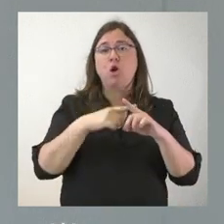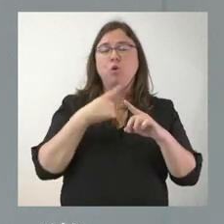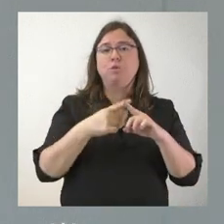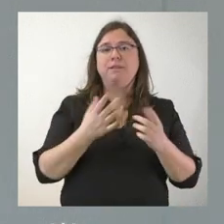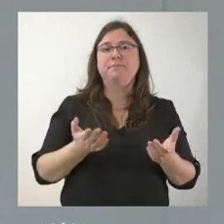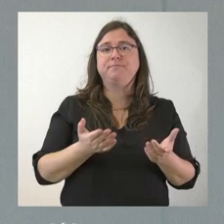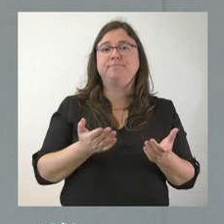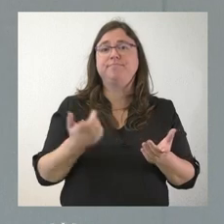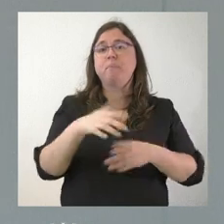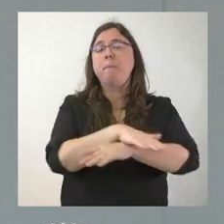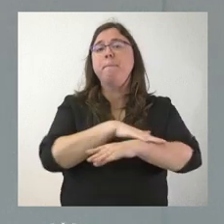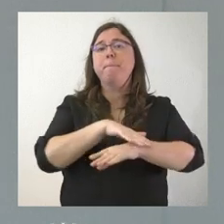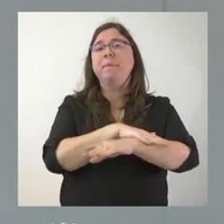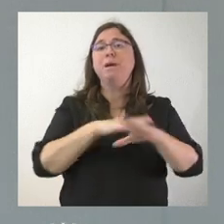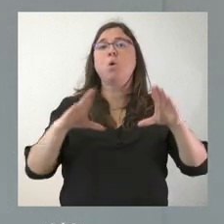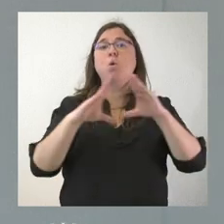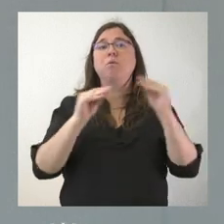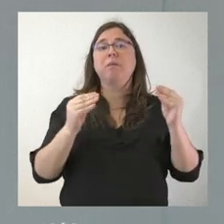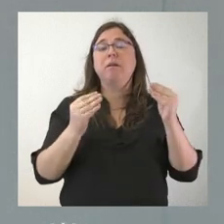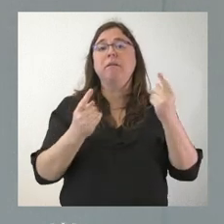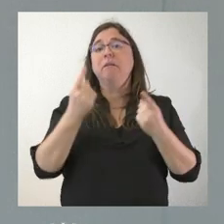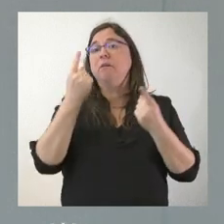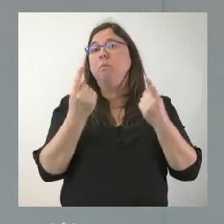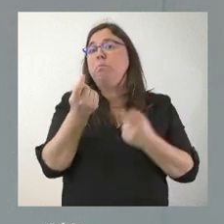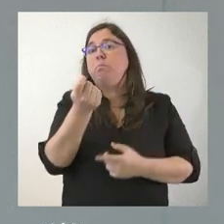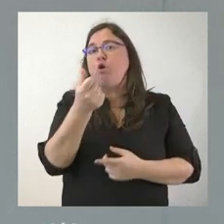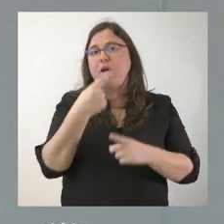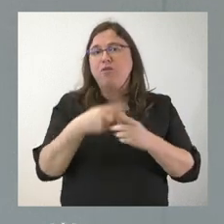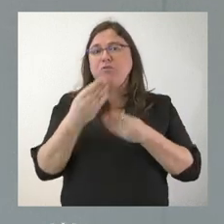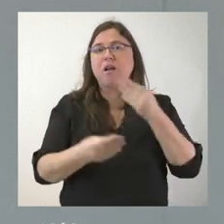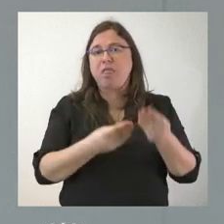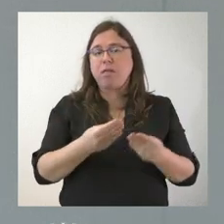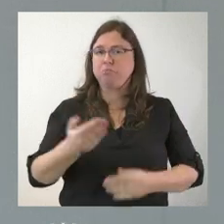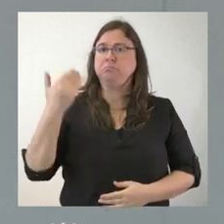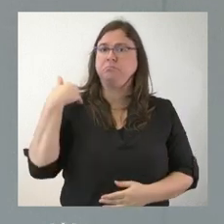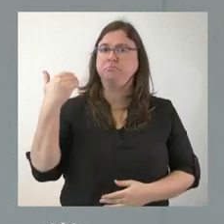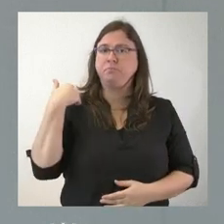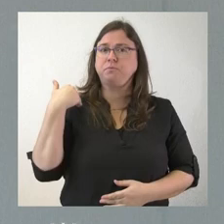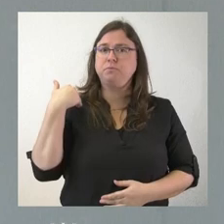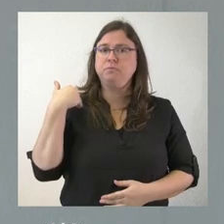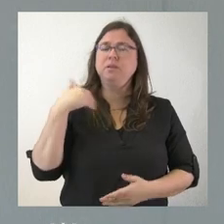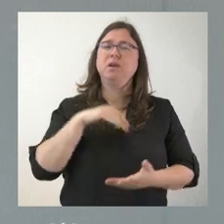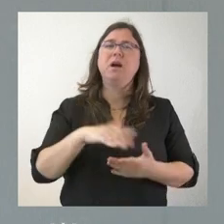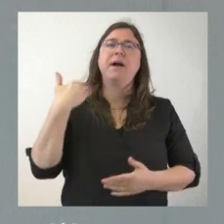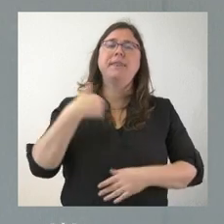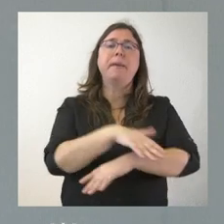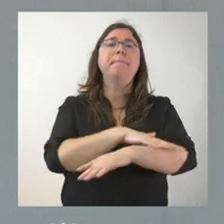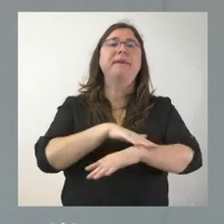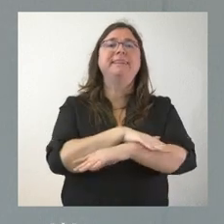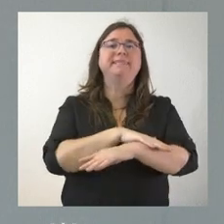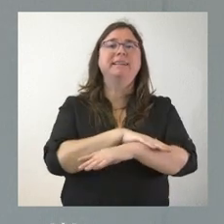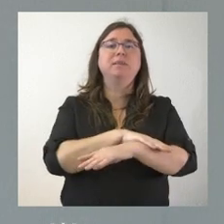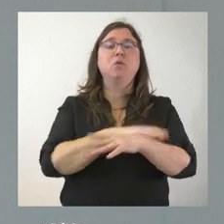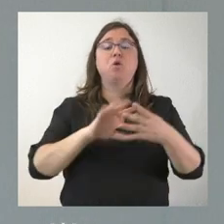el Ministerio de universidades tenía que llevar a cabo en otras ocasiones había un ministerio que ocupaba cuatro